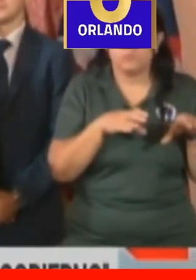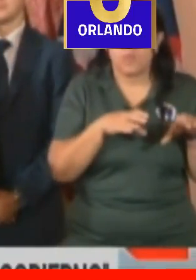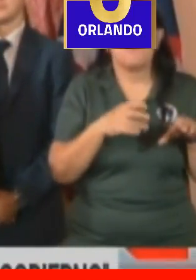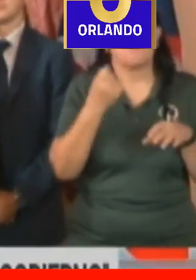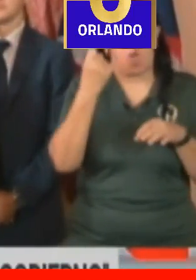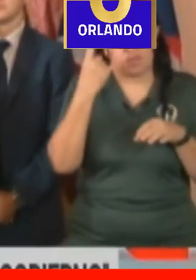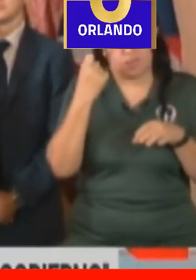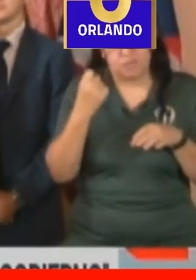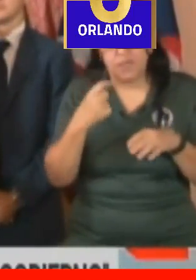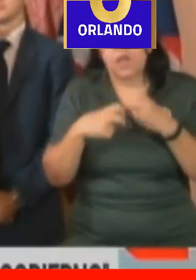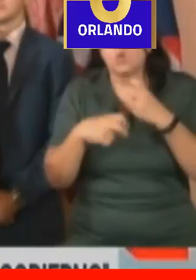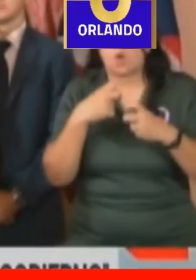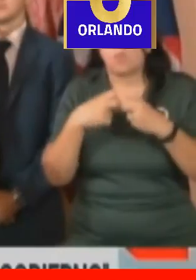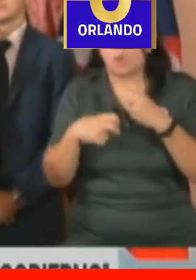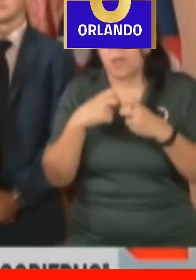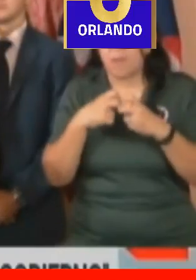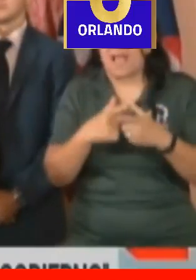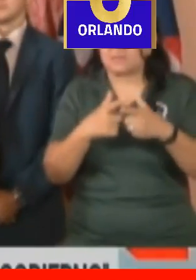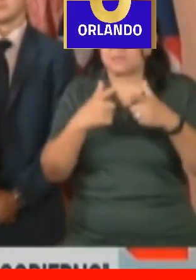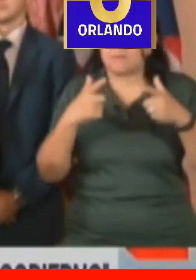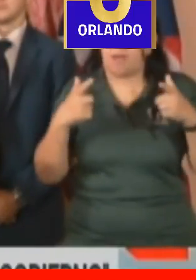unos problemas grandes